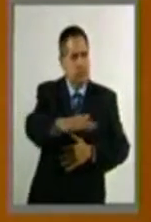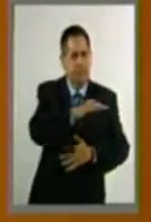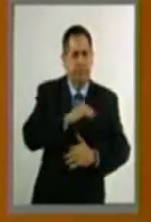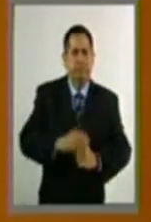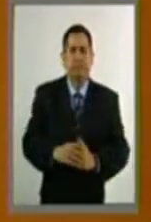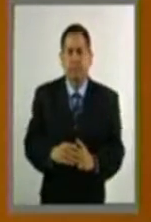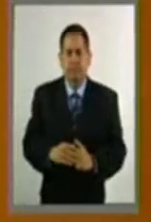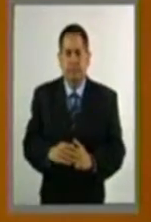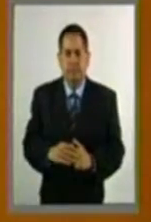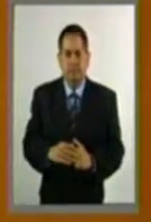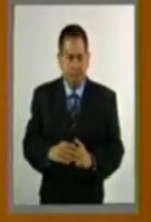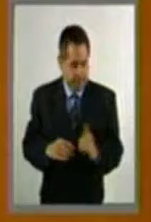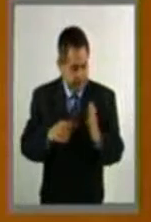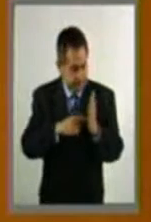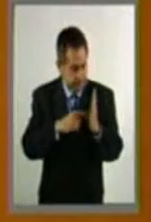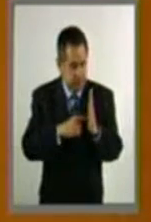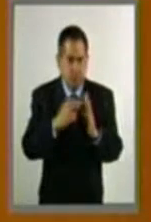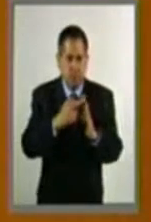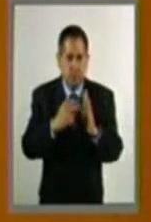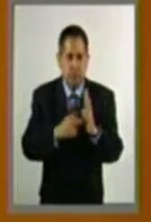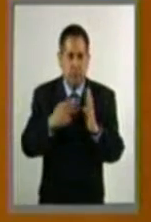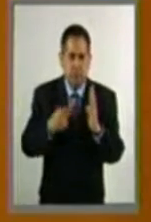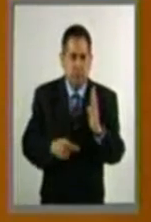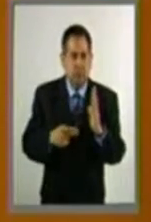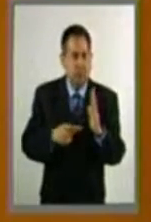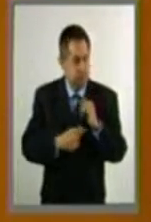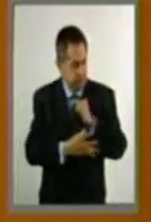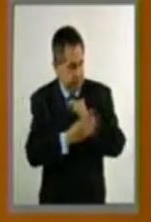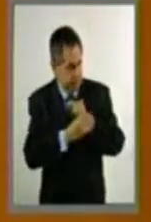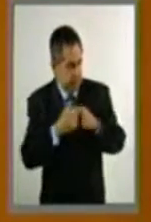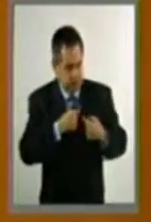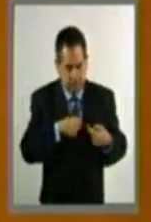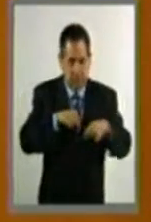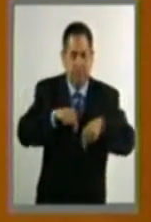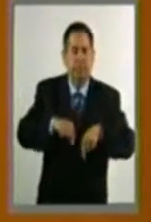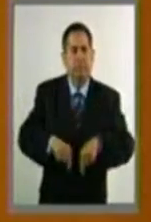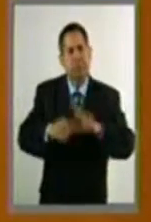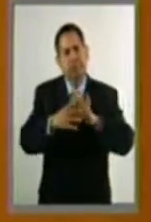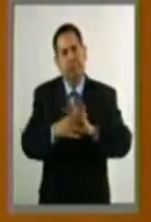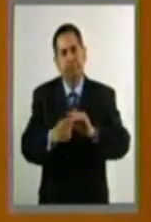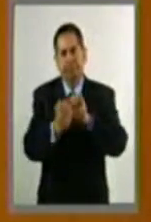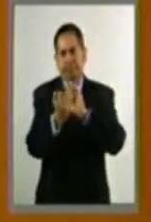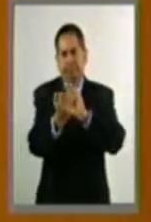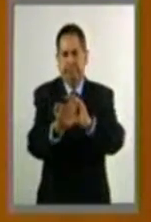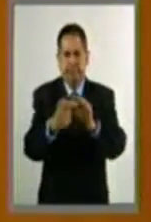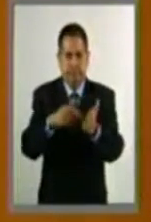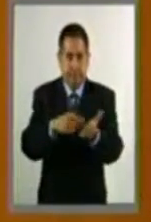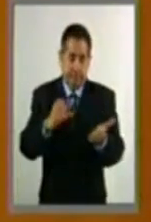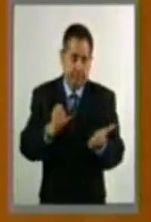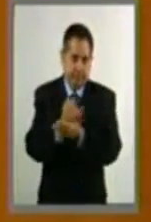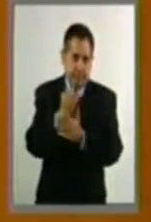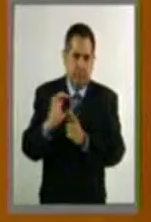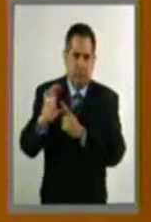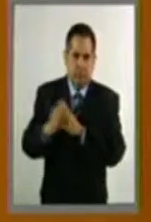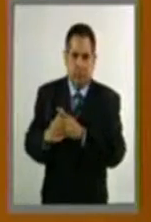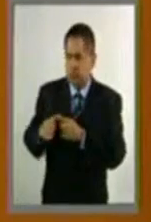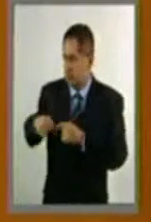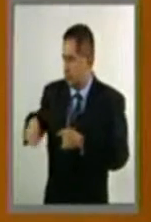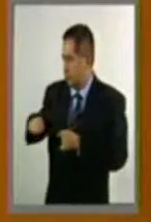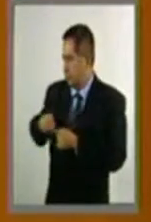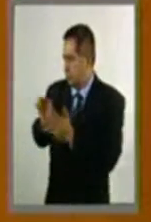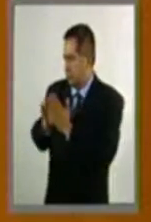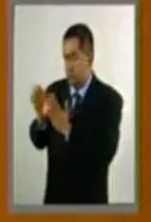conforme a nuestras disposiciones reglamentarias, hago uso de esta tribuna para presentar el dictamen de las Comisiones Unidas de